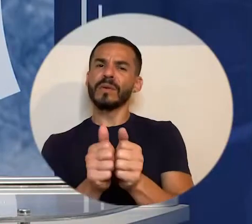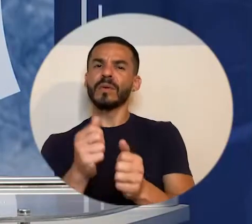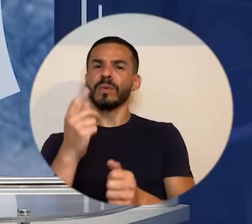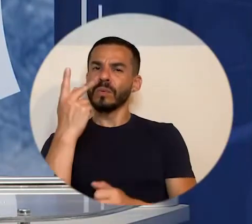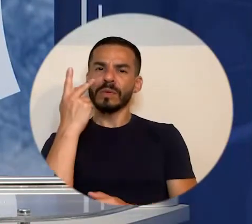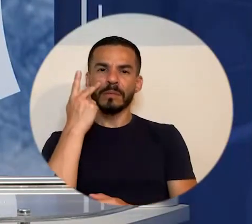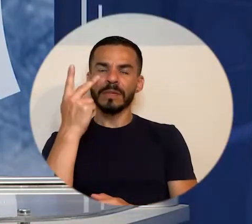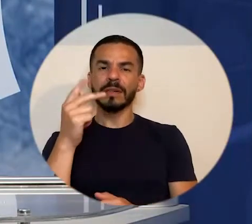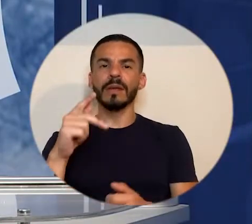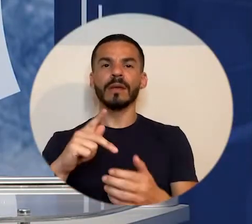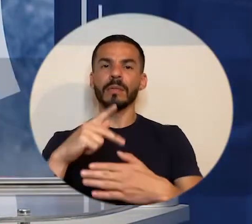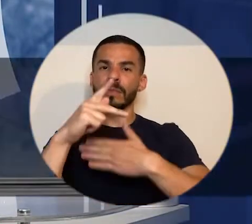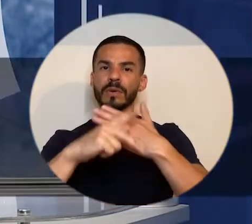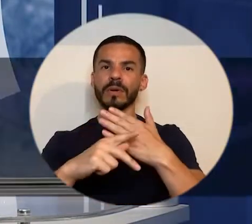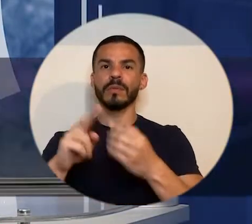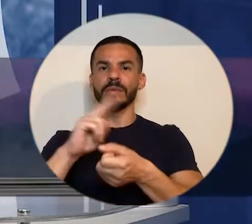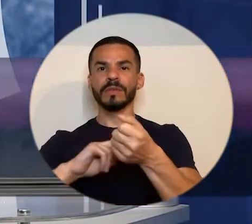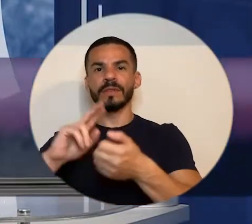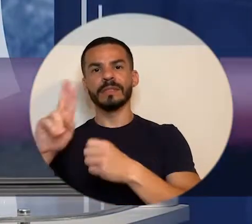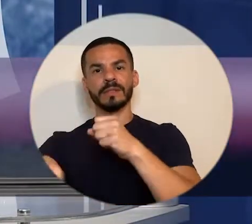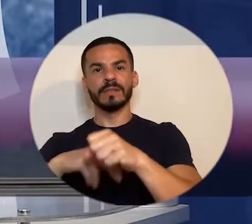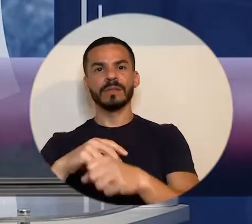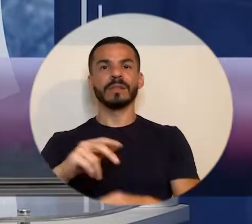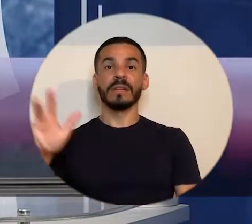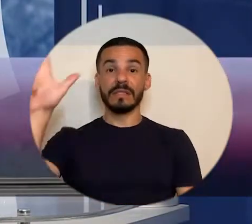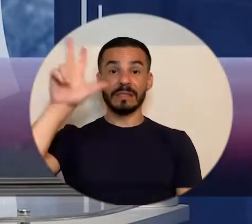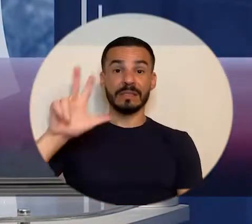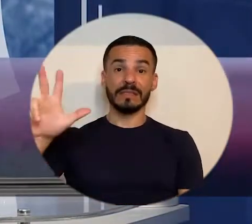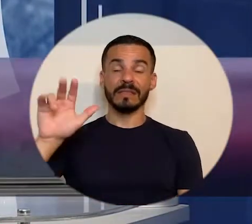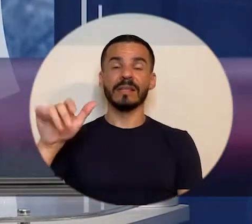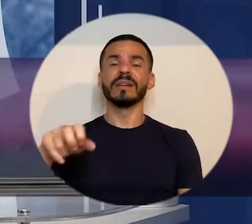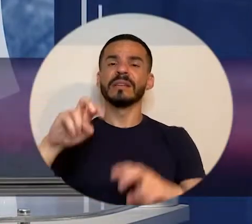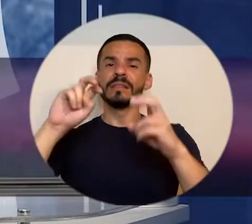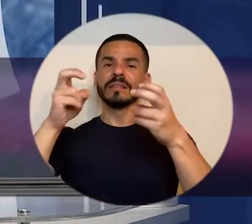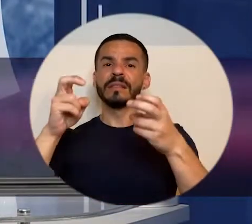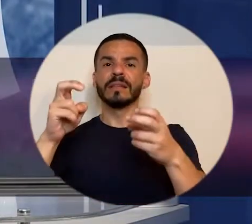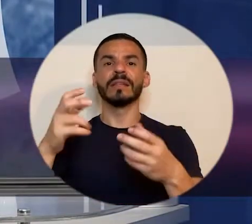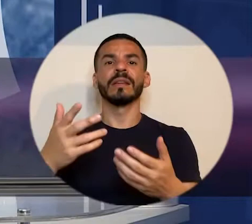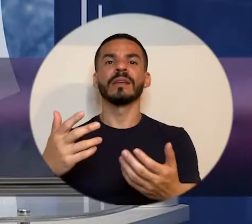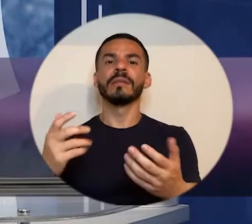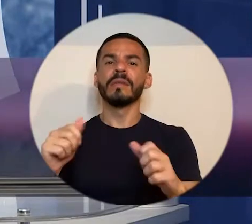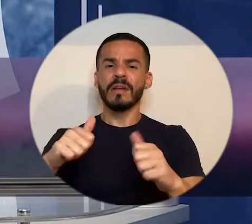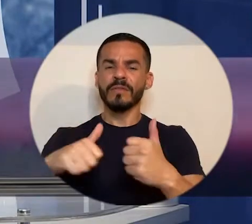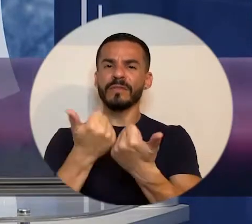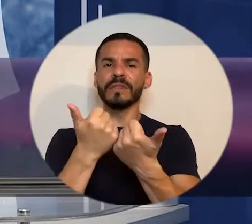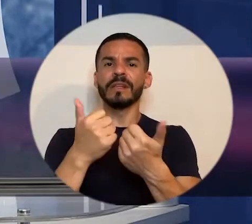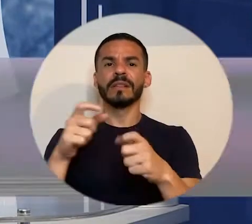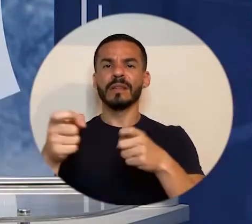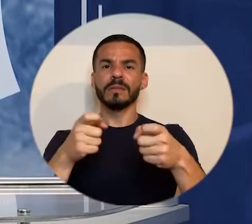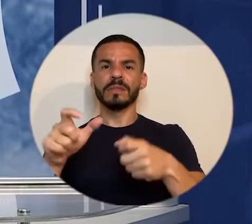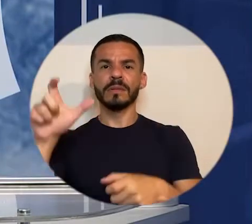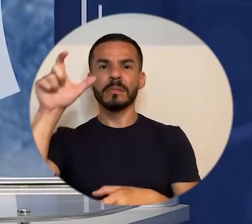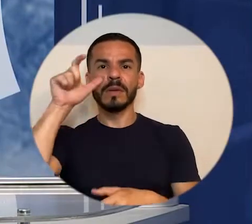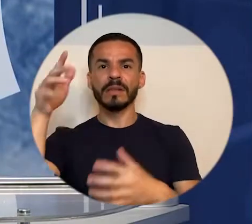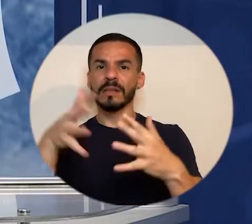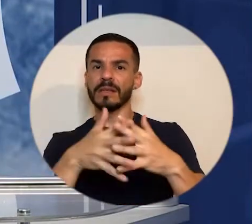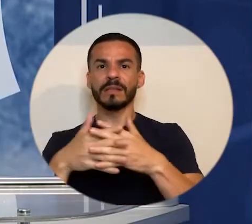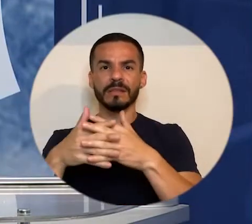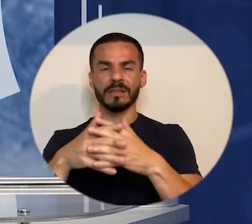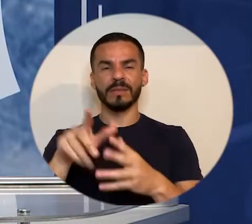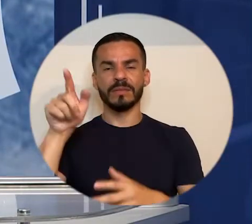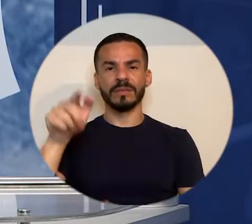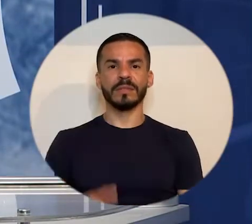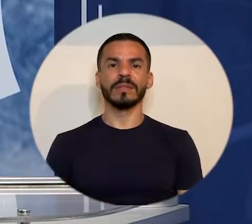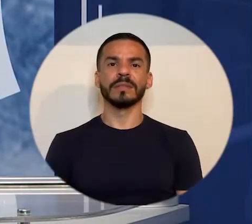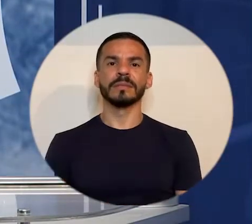Continúa usted con Una Mirada, el programa de la Universidad Nacional y del CINAR S.A. Hoy con el tema de los retos de la administración Biden en los